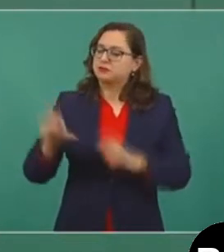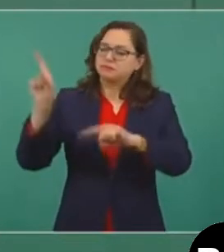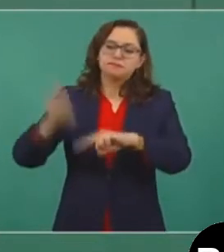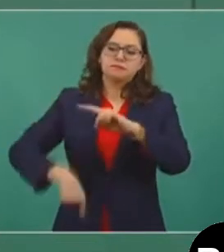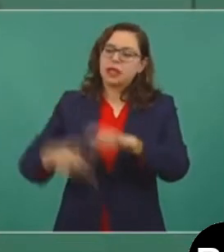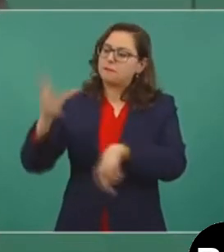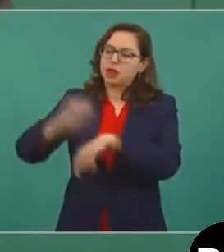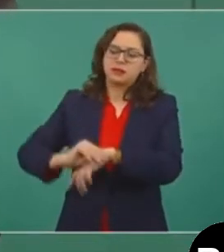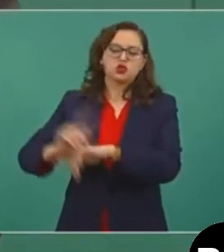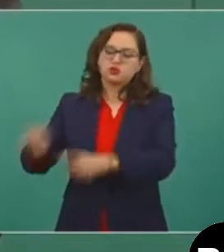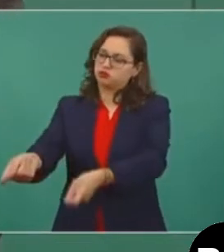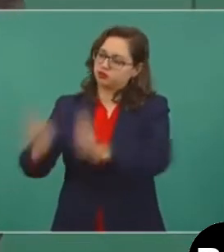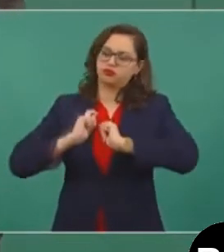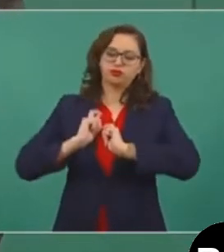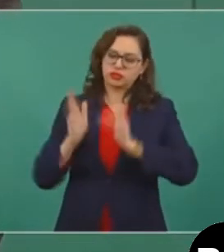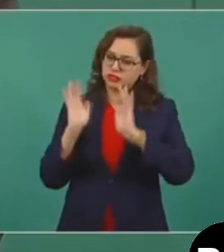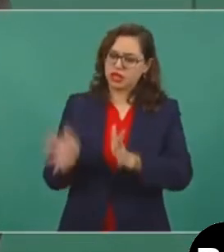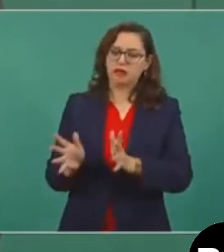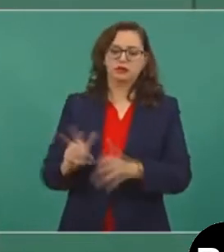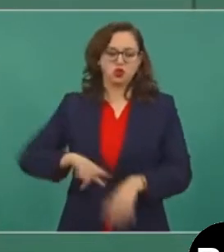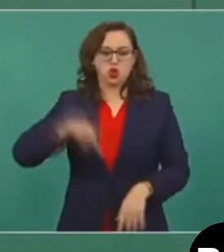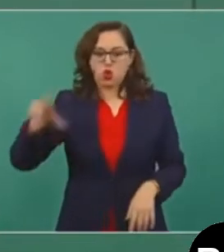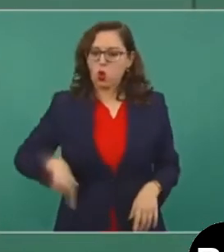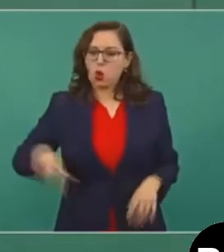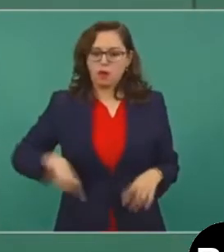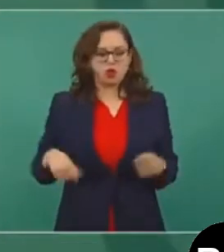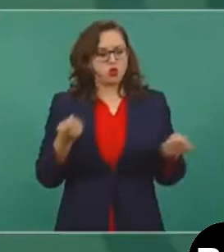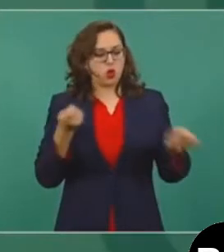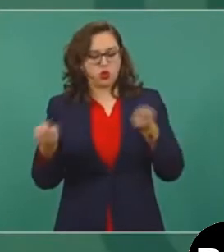o,